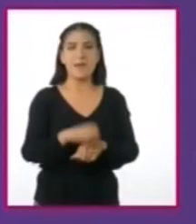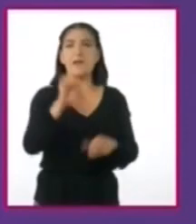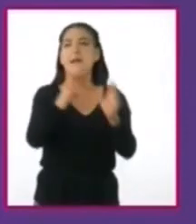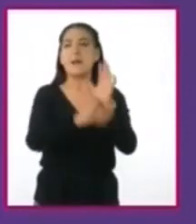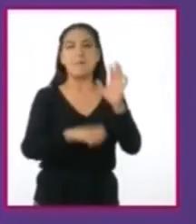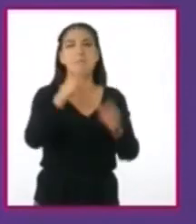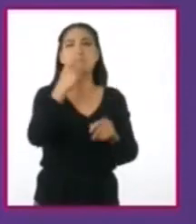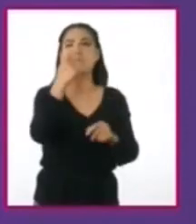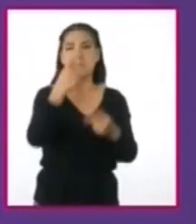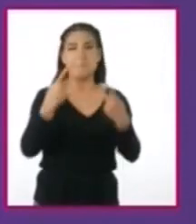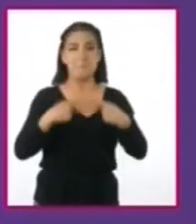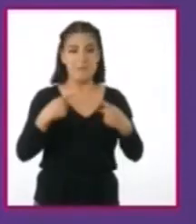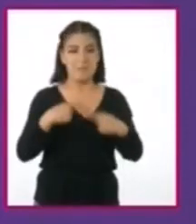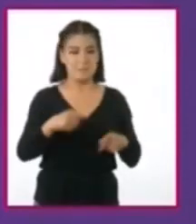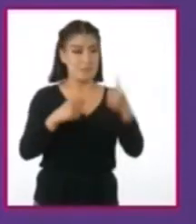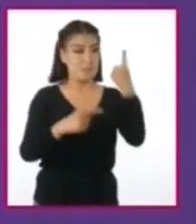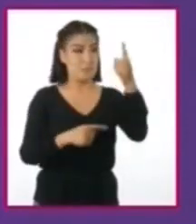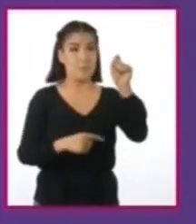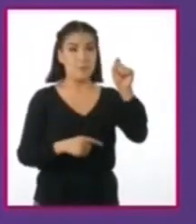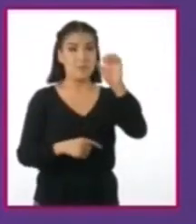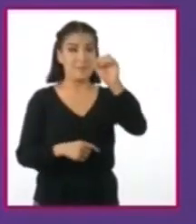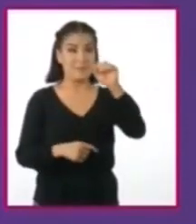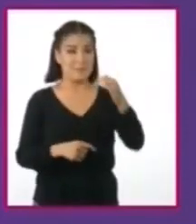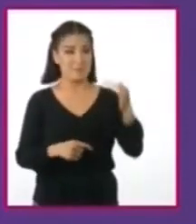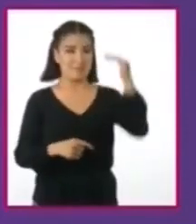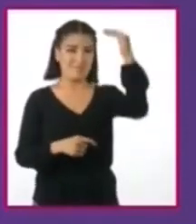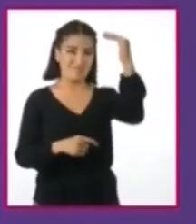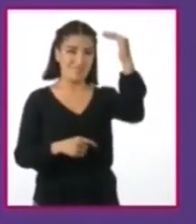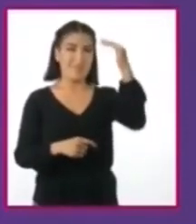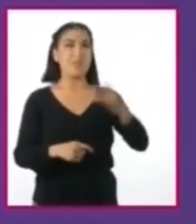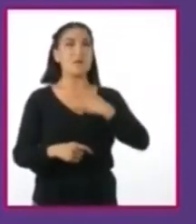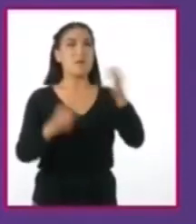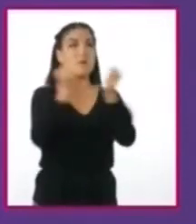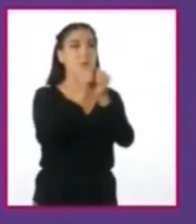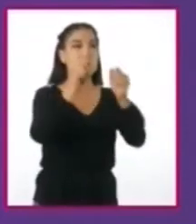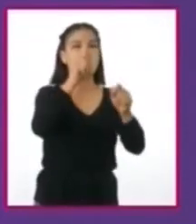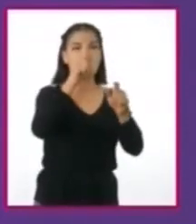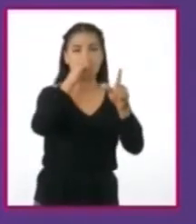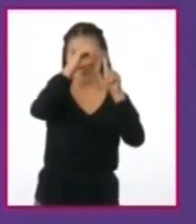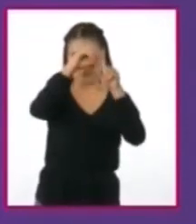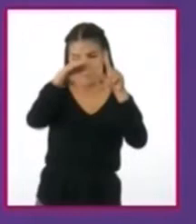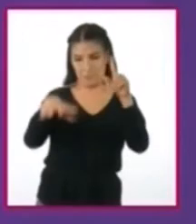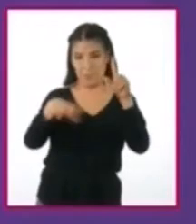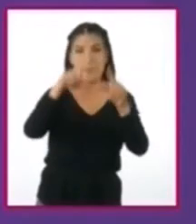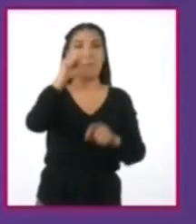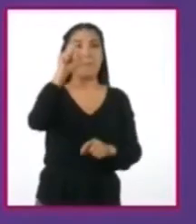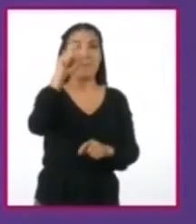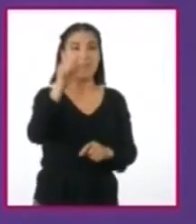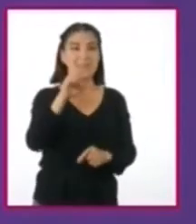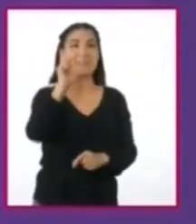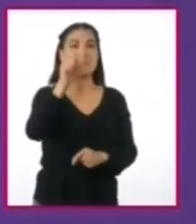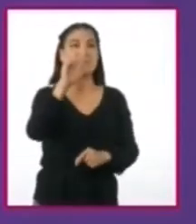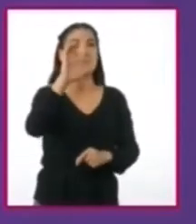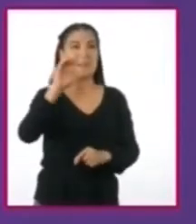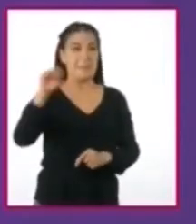persona de 1,60 m proyecta una sombra de 1,20 m,